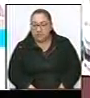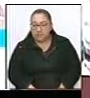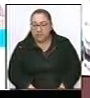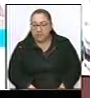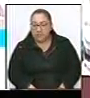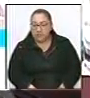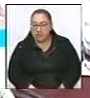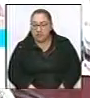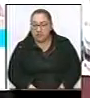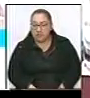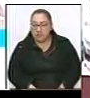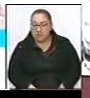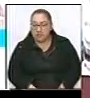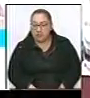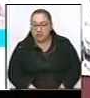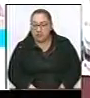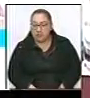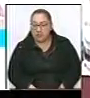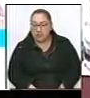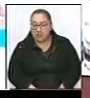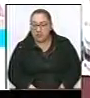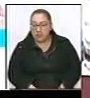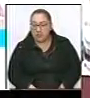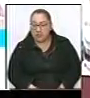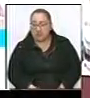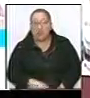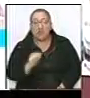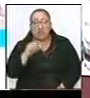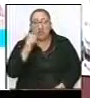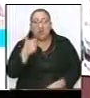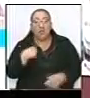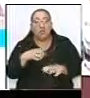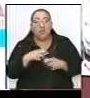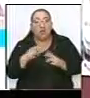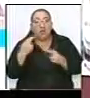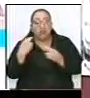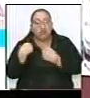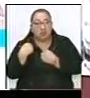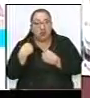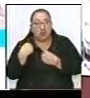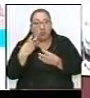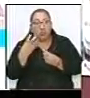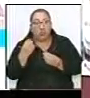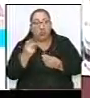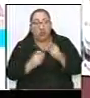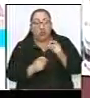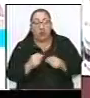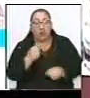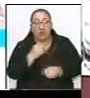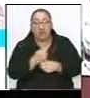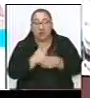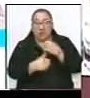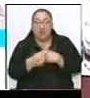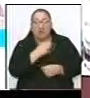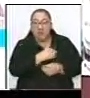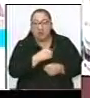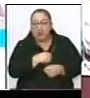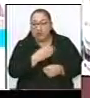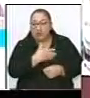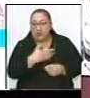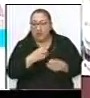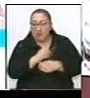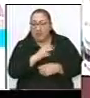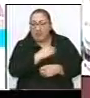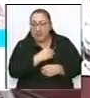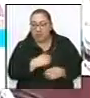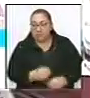cantidad de votos. Yo creo que sí debemos de ser responsables. Hay muchas personas que han sido ejecutivos, hay muchas personas que han sido presidentes del Consejo